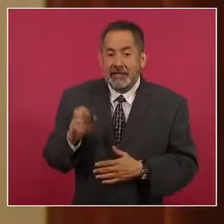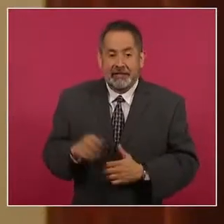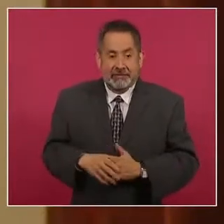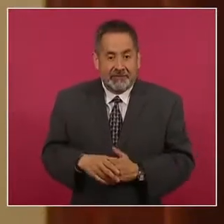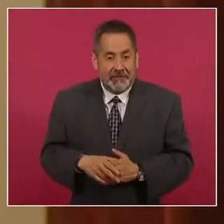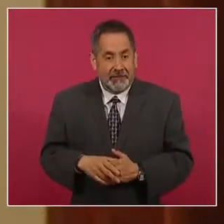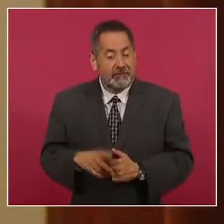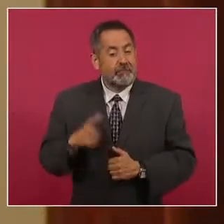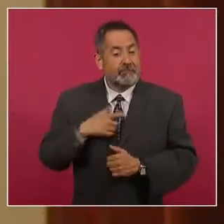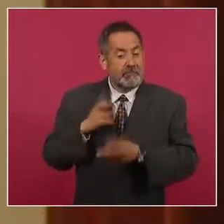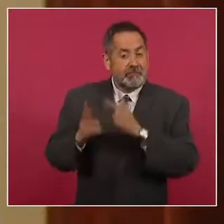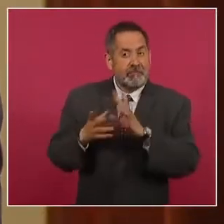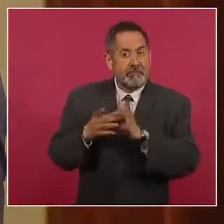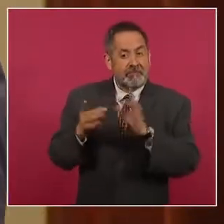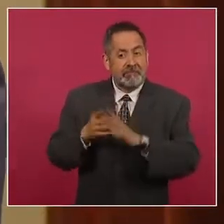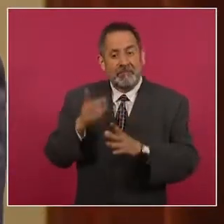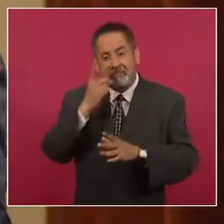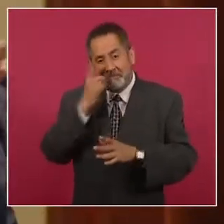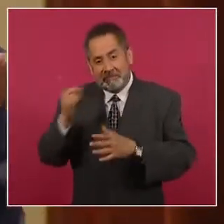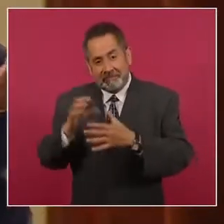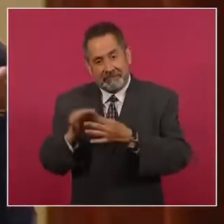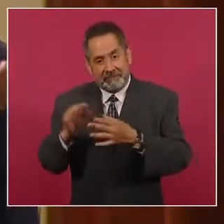comentaba Horacio Duarte,